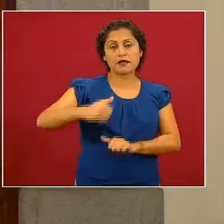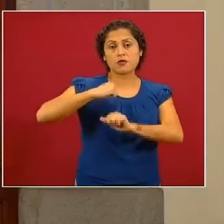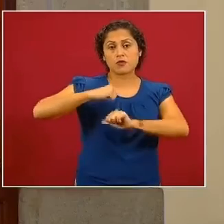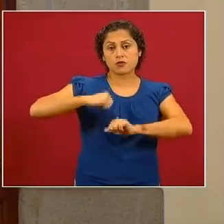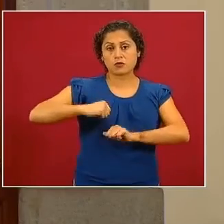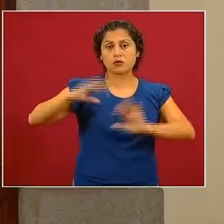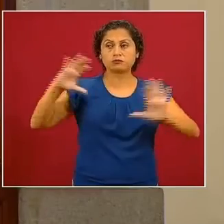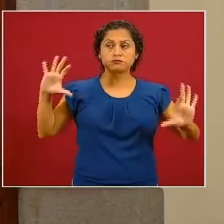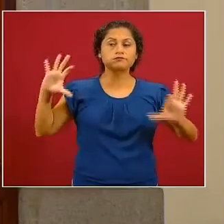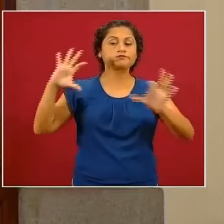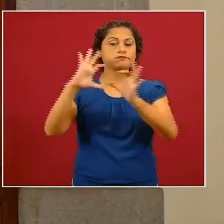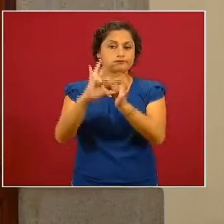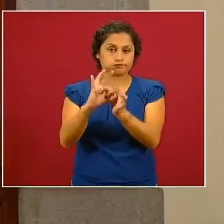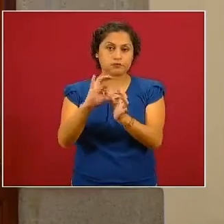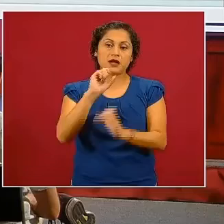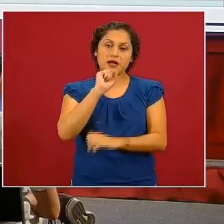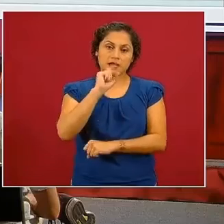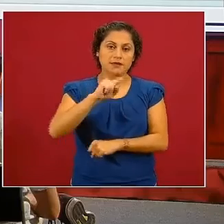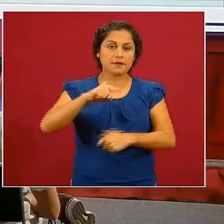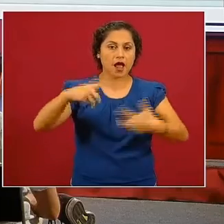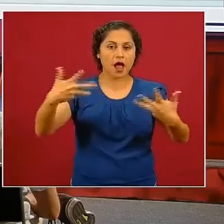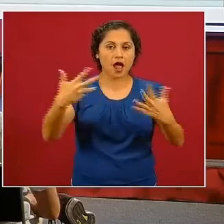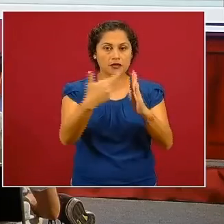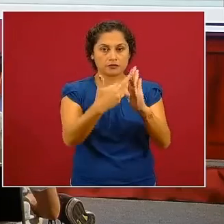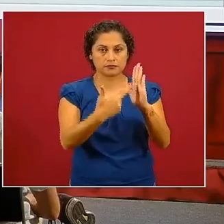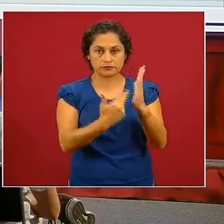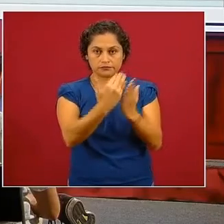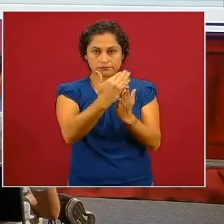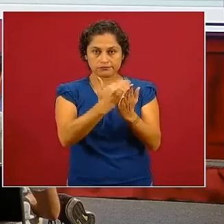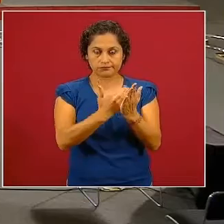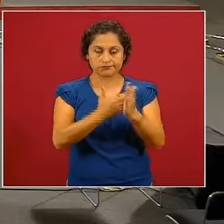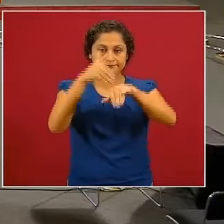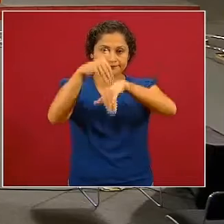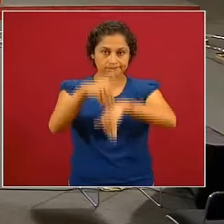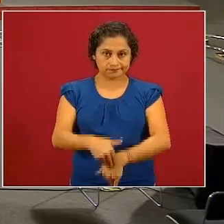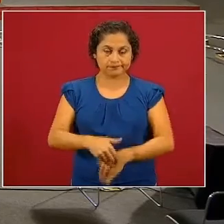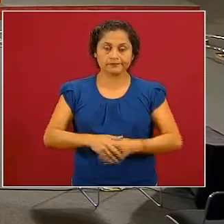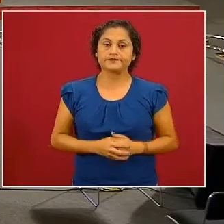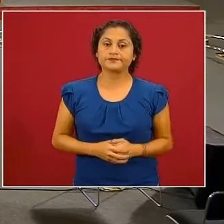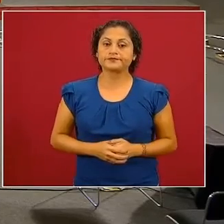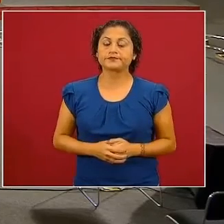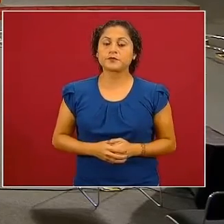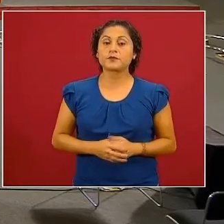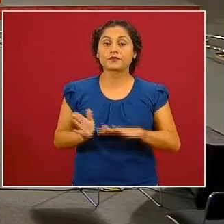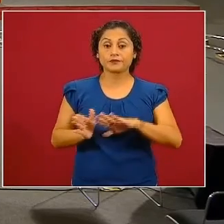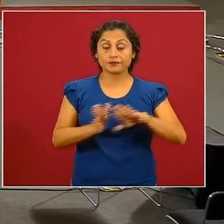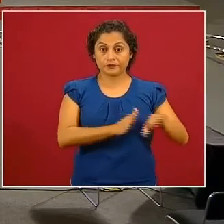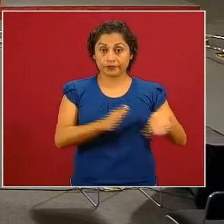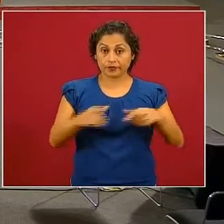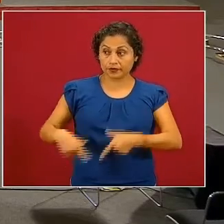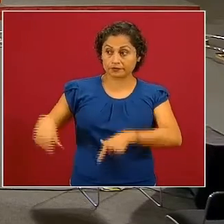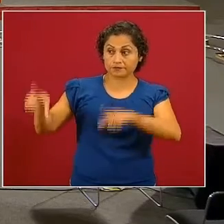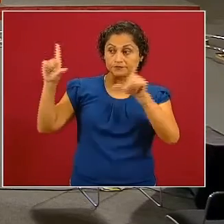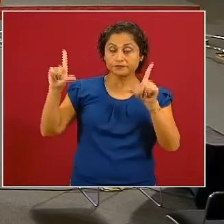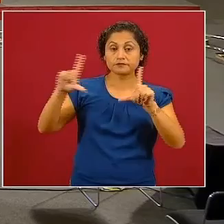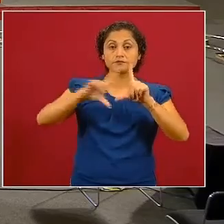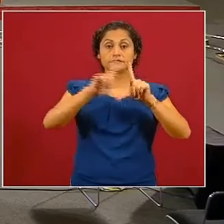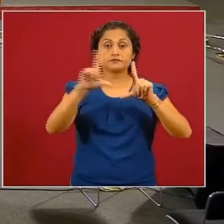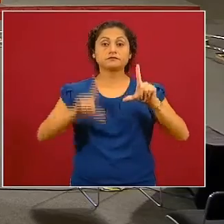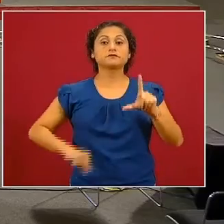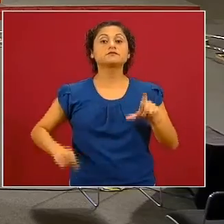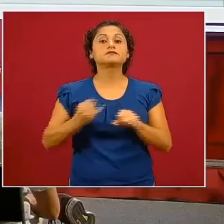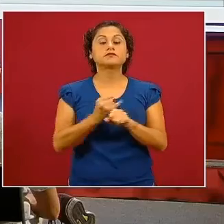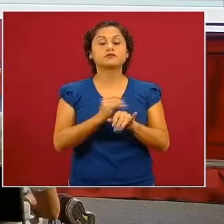implementen de manera puntual y efectiva las acciones. Bien, pasamos a revisar el escenario nacional, si nos permiten